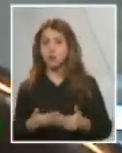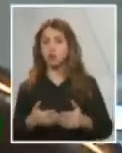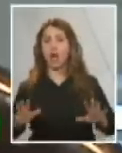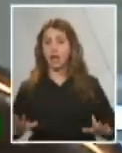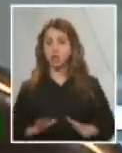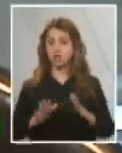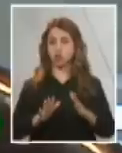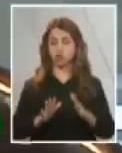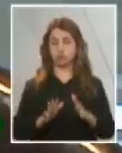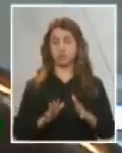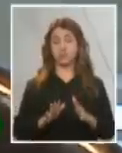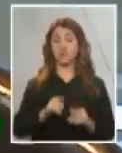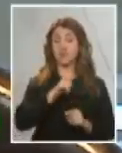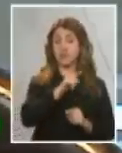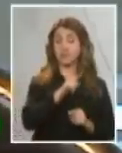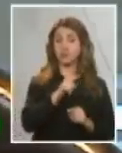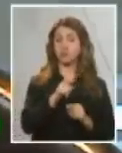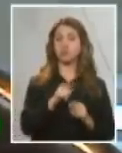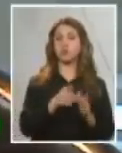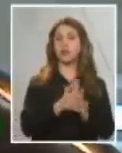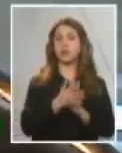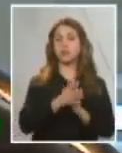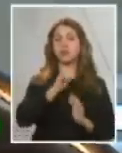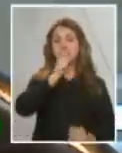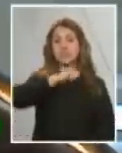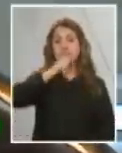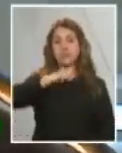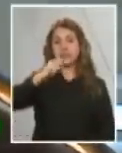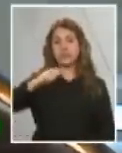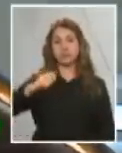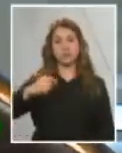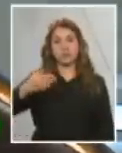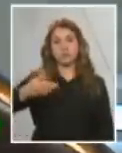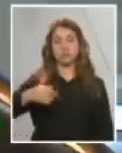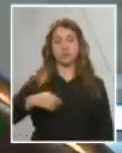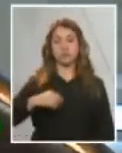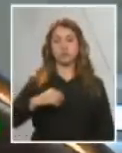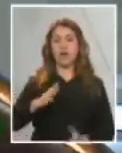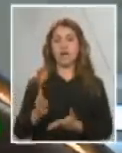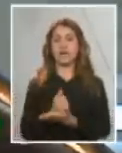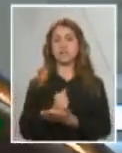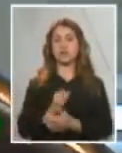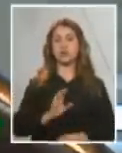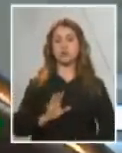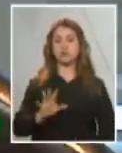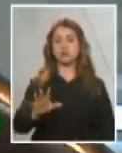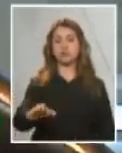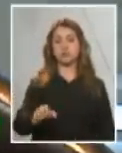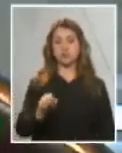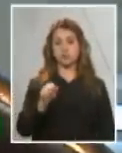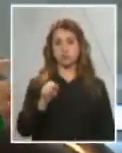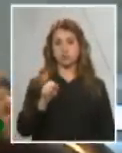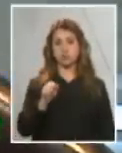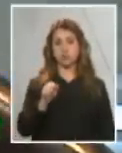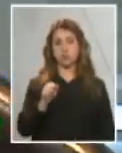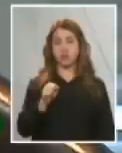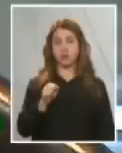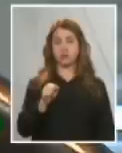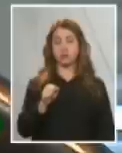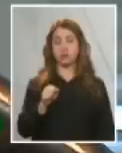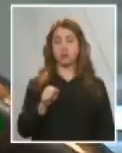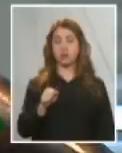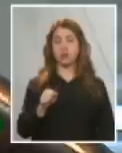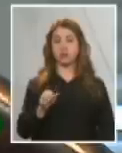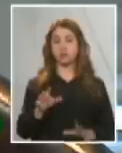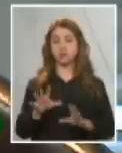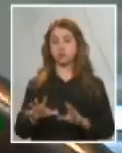una función. Y eso va desde poder lavarte los dientes solo, poder alcanzar un objeto, poder coger algo de una